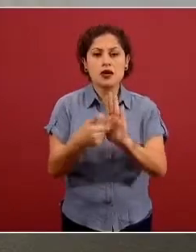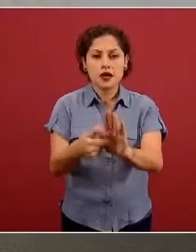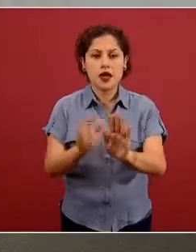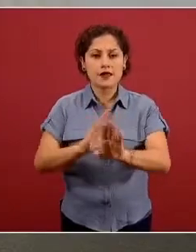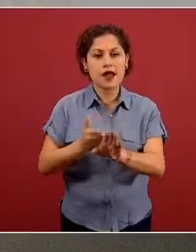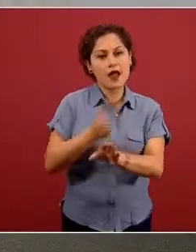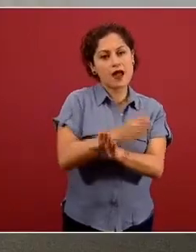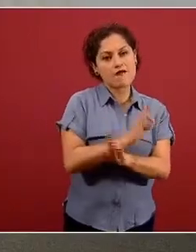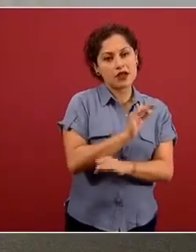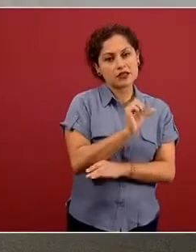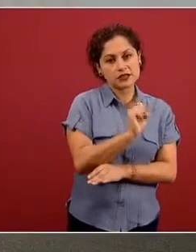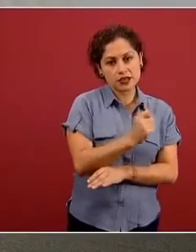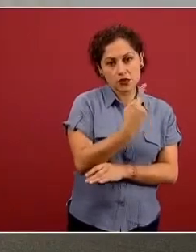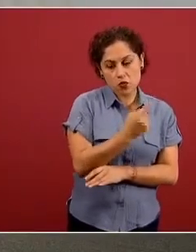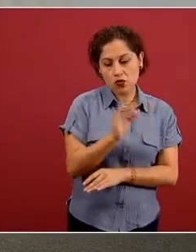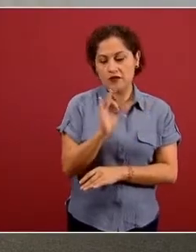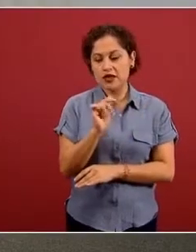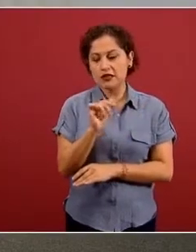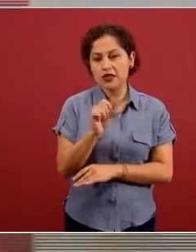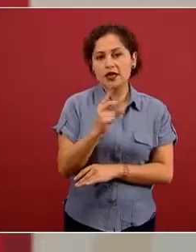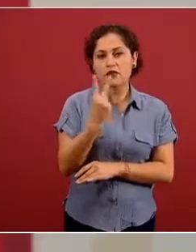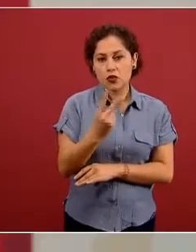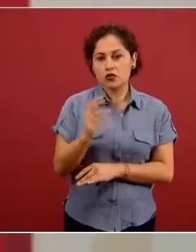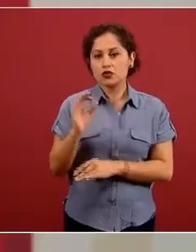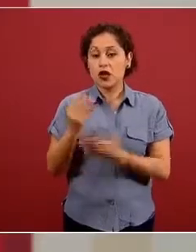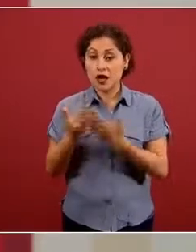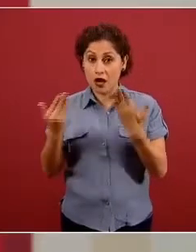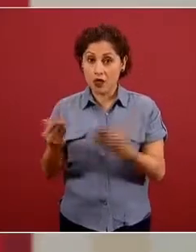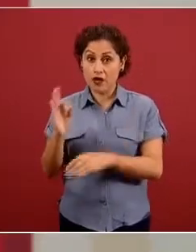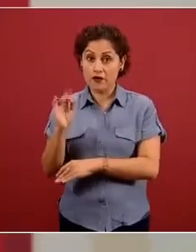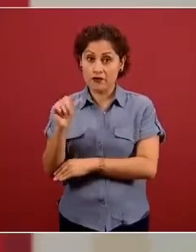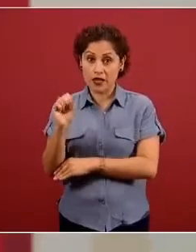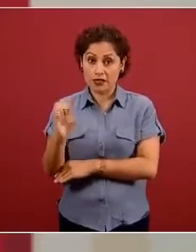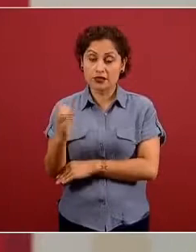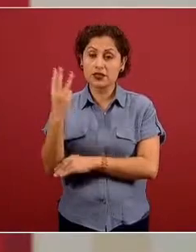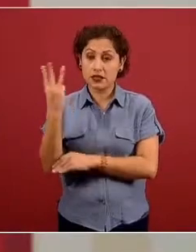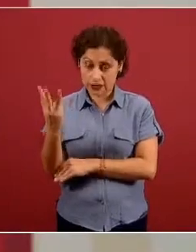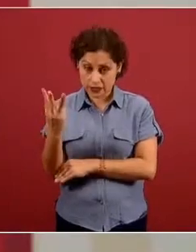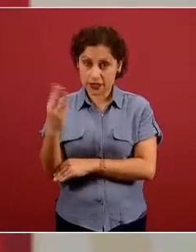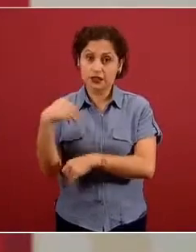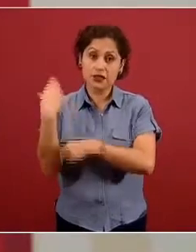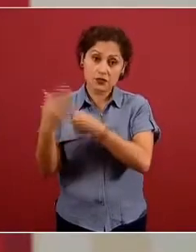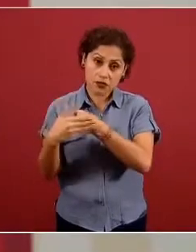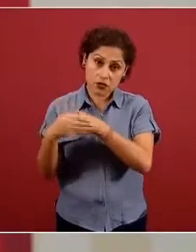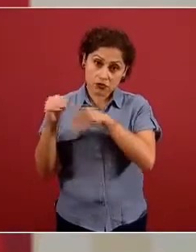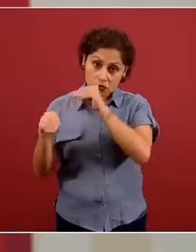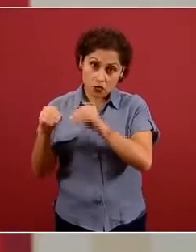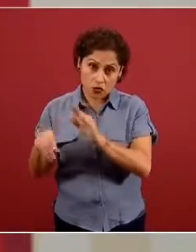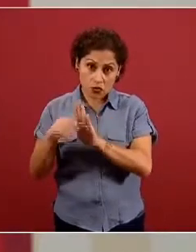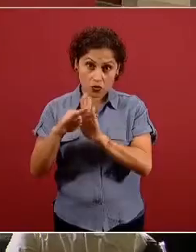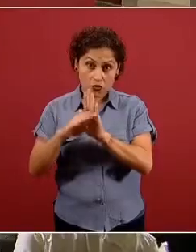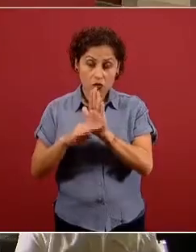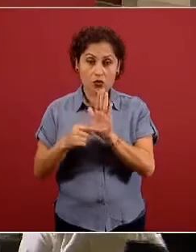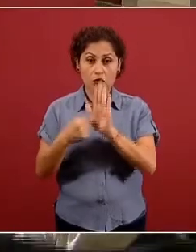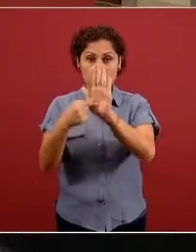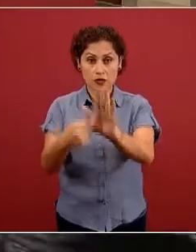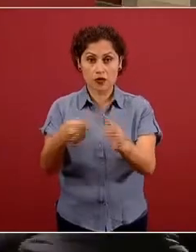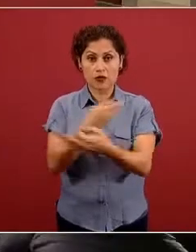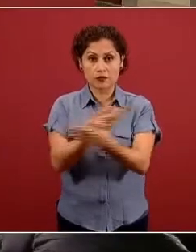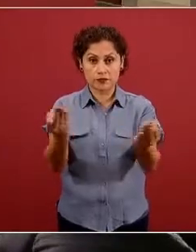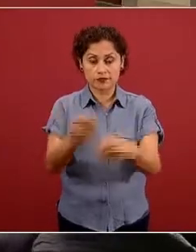2, y ahora que hemos entrado en fase 3, la guía ha sido enmendada para incorporar las previsiones de fase 3. Muchas gracias.